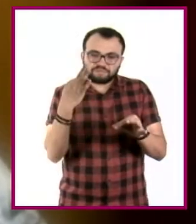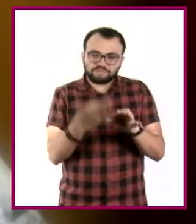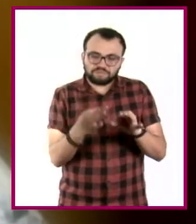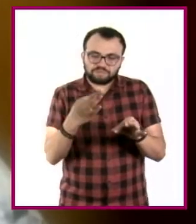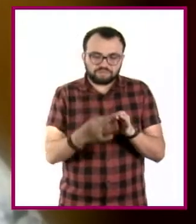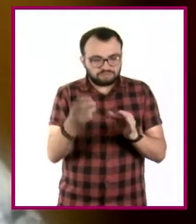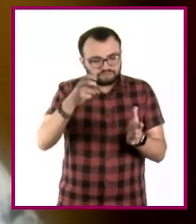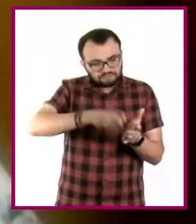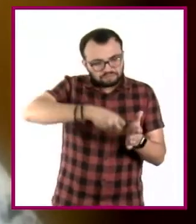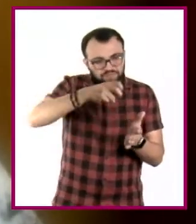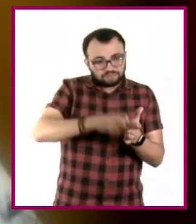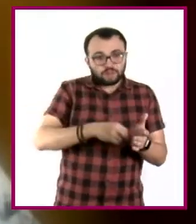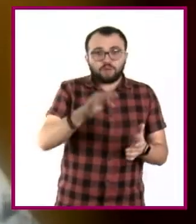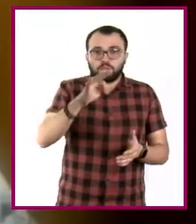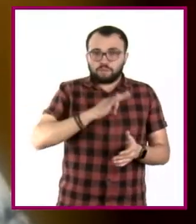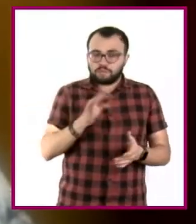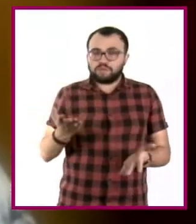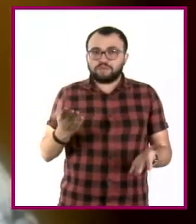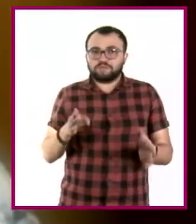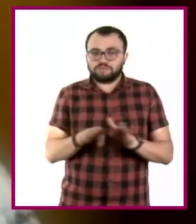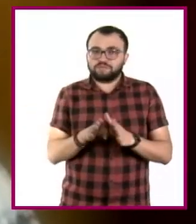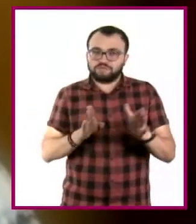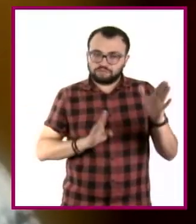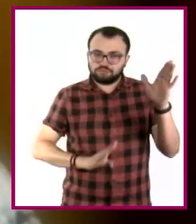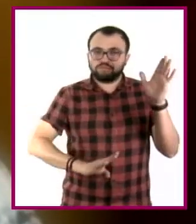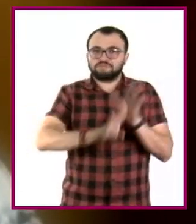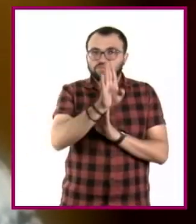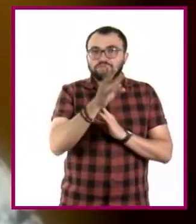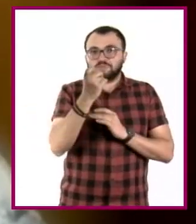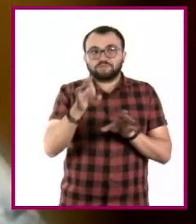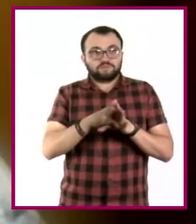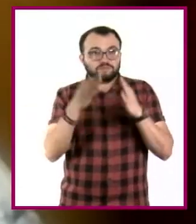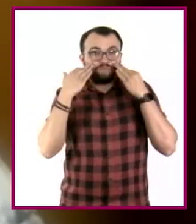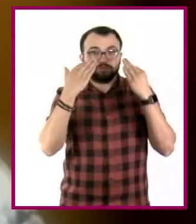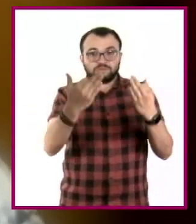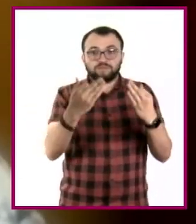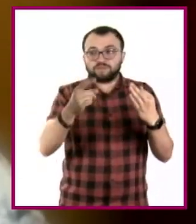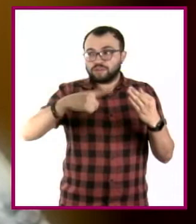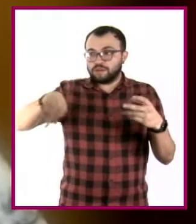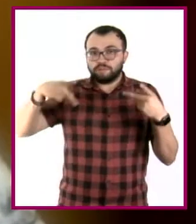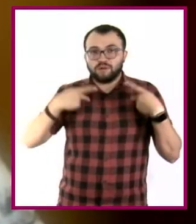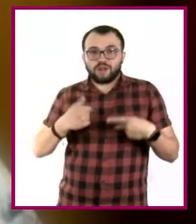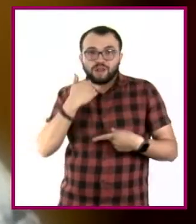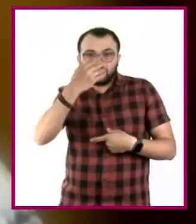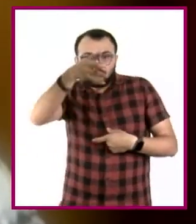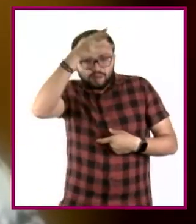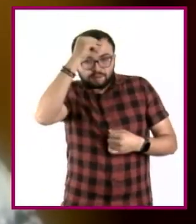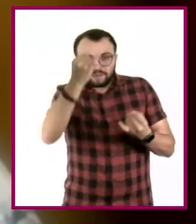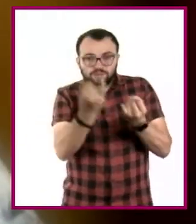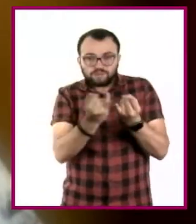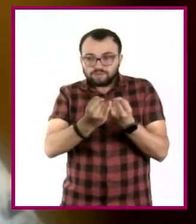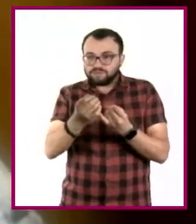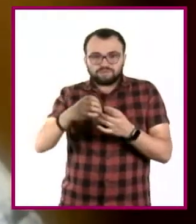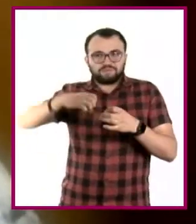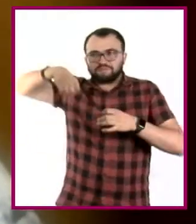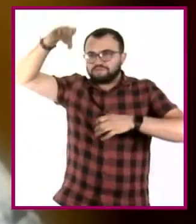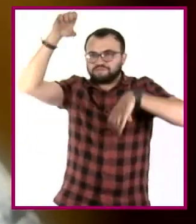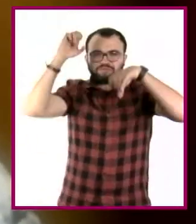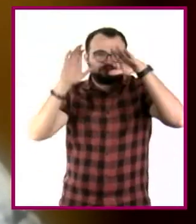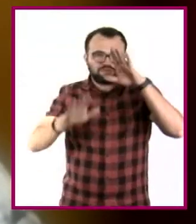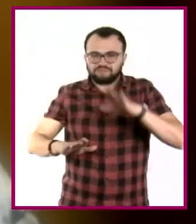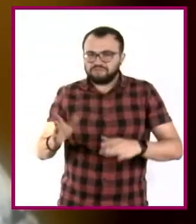pueden llegar a ser un referente de muchas personas de diferentes edades. Así